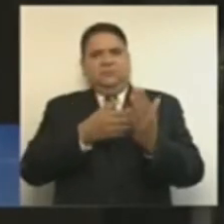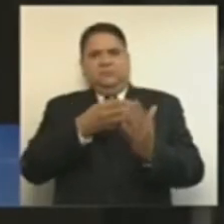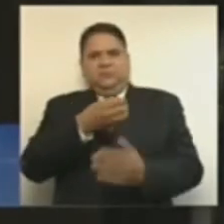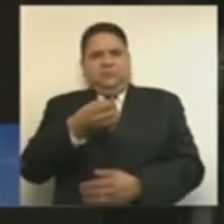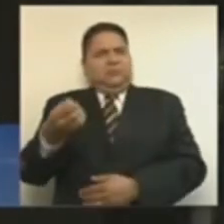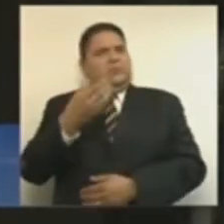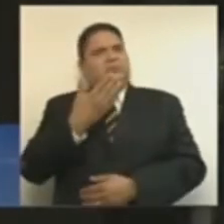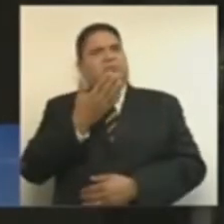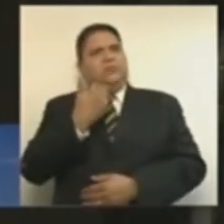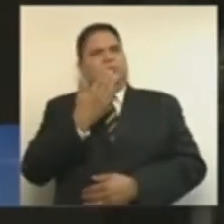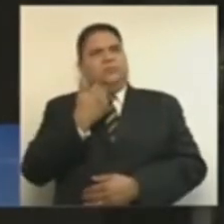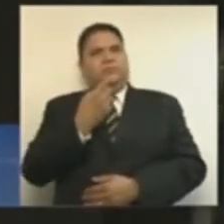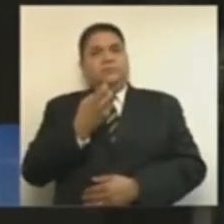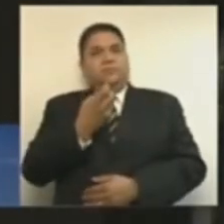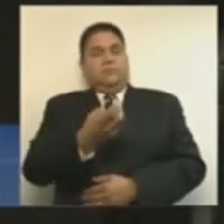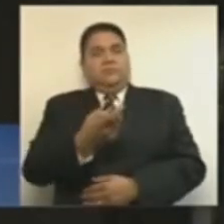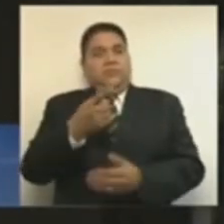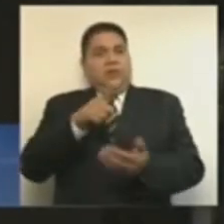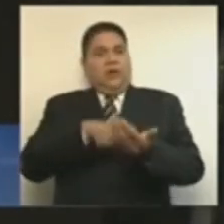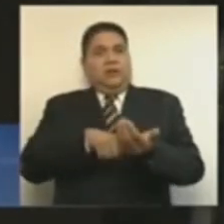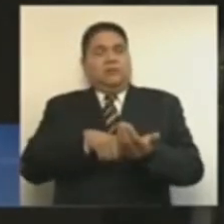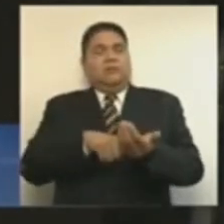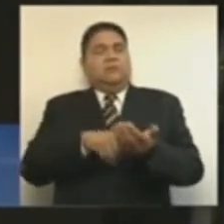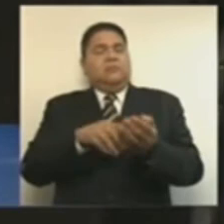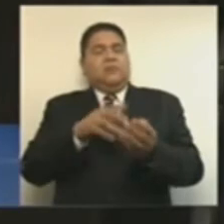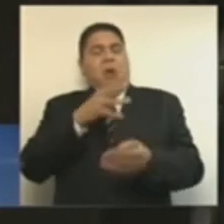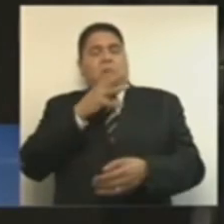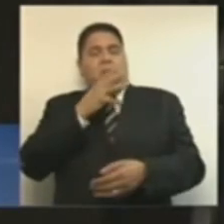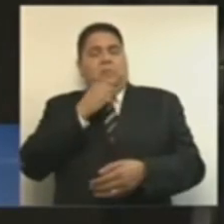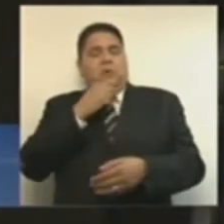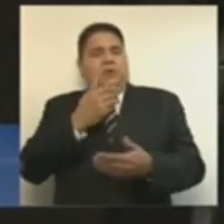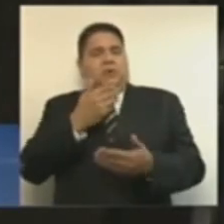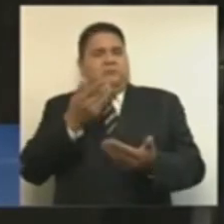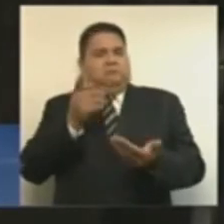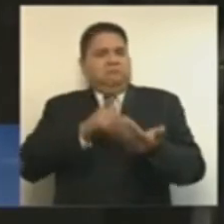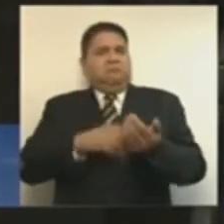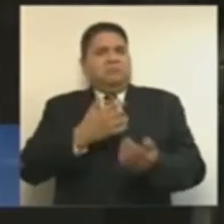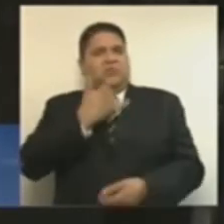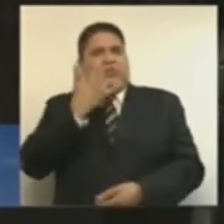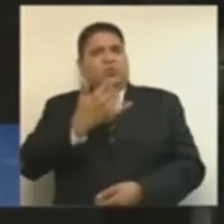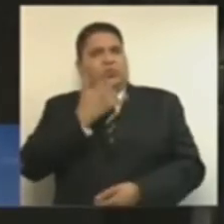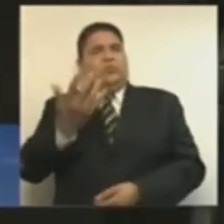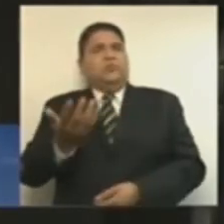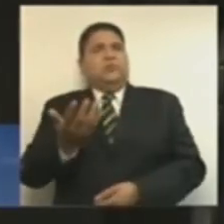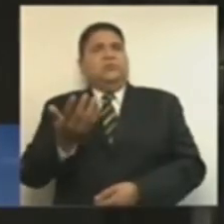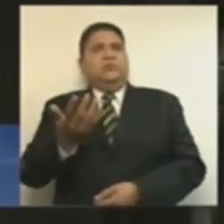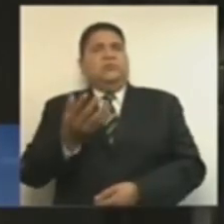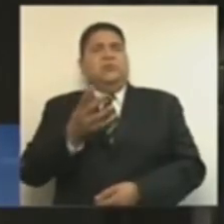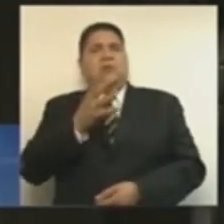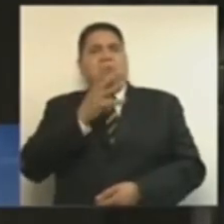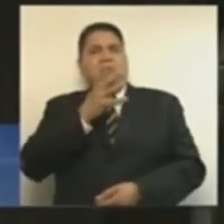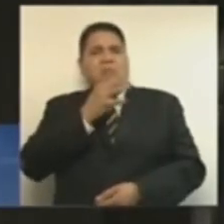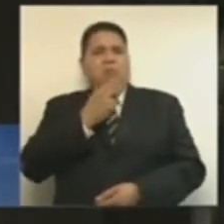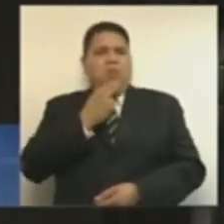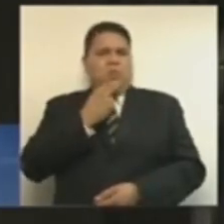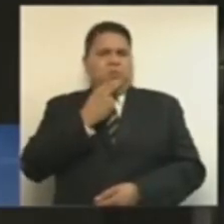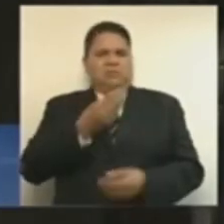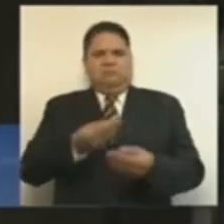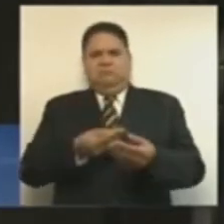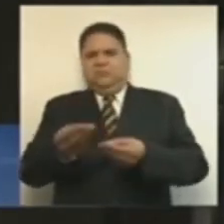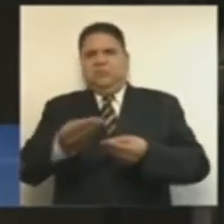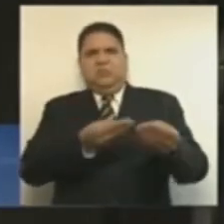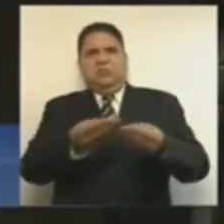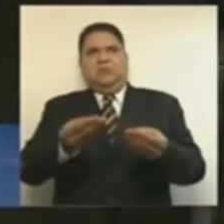tanto, no puede haber corrupción de las personas. No podría haber este mal uso en el que hoy se